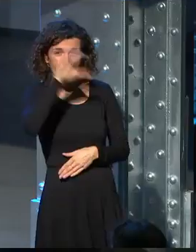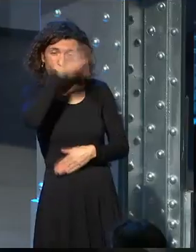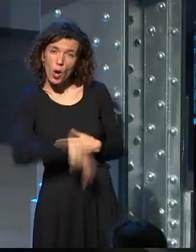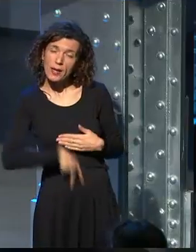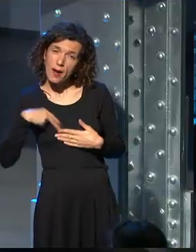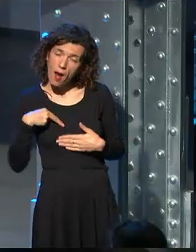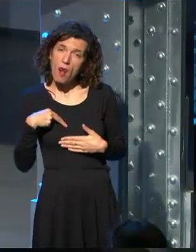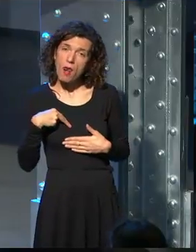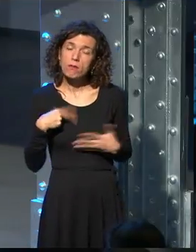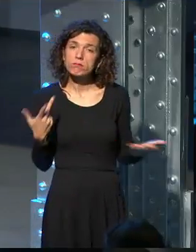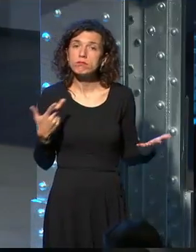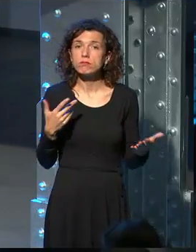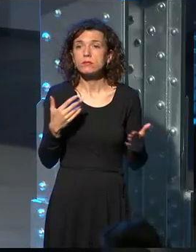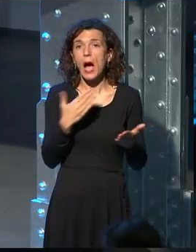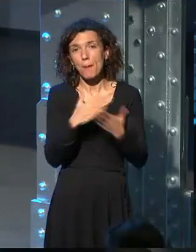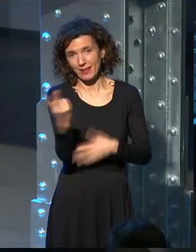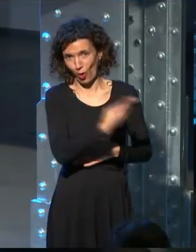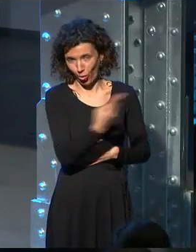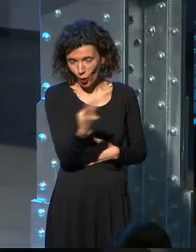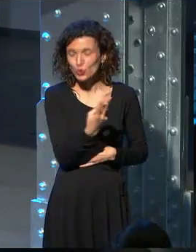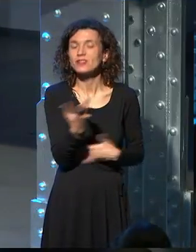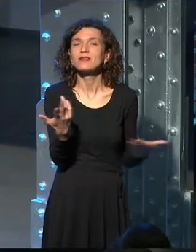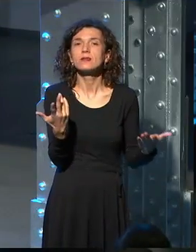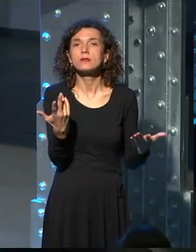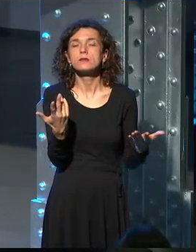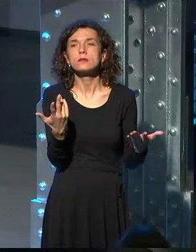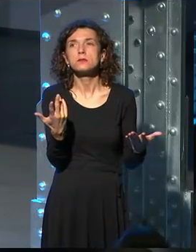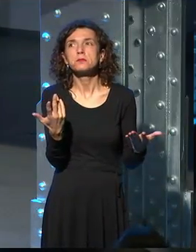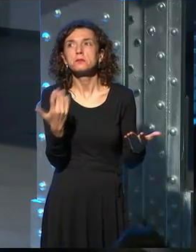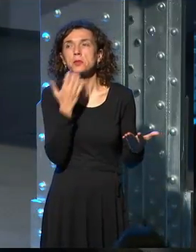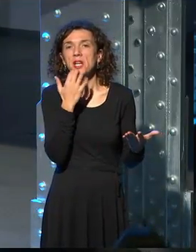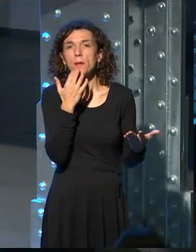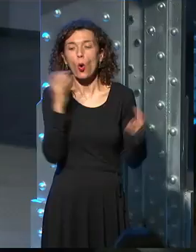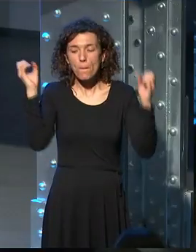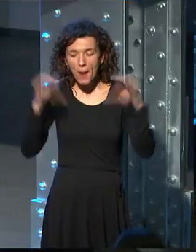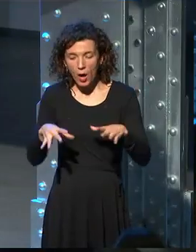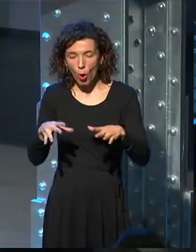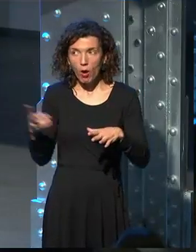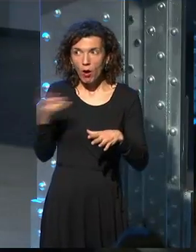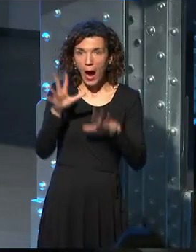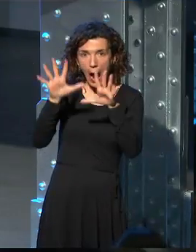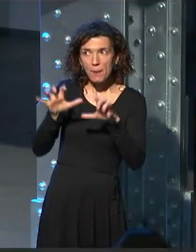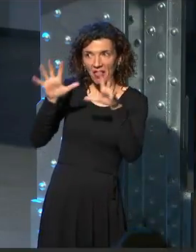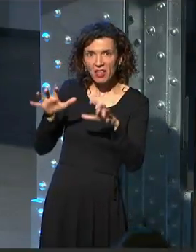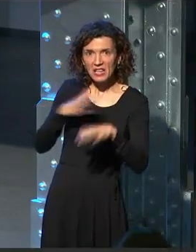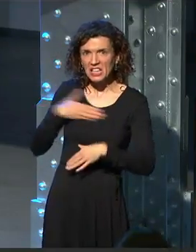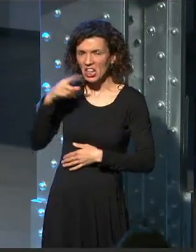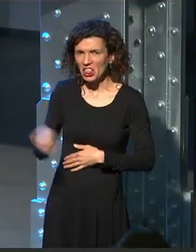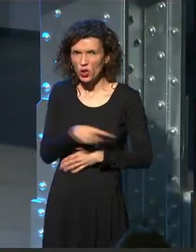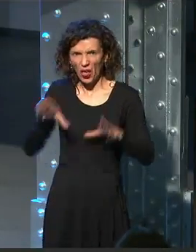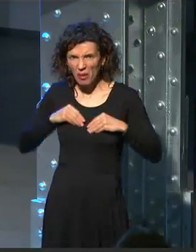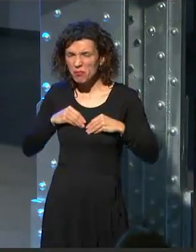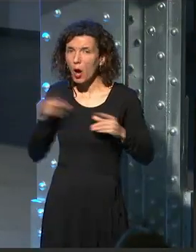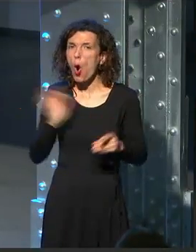general, aparte de vosotros, ¿aceptan bien aprender de los magos o les parece, o